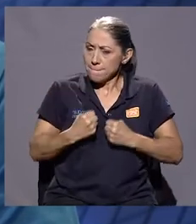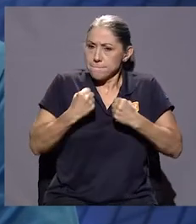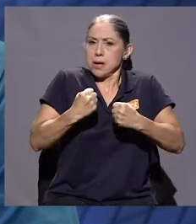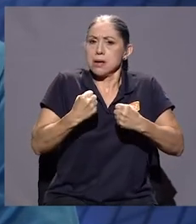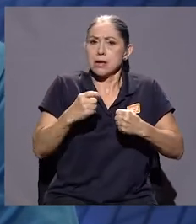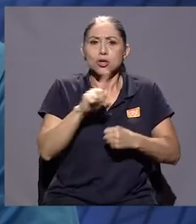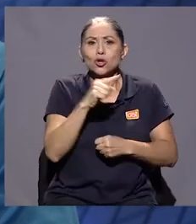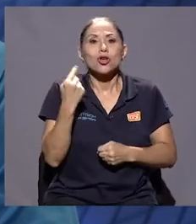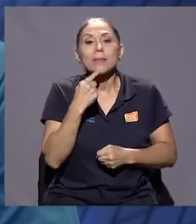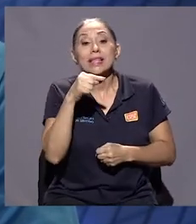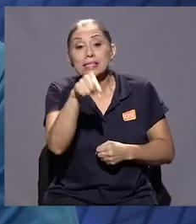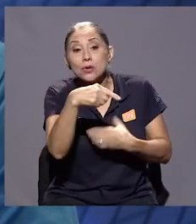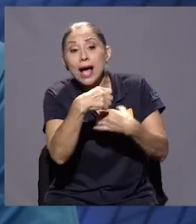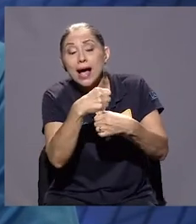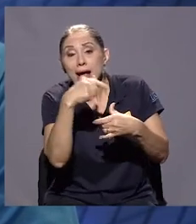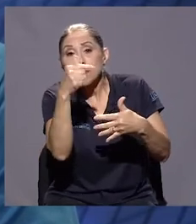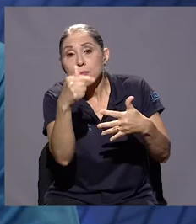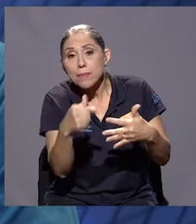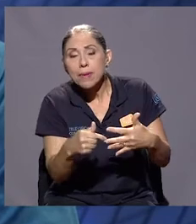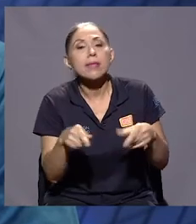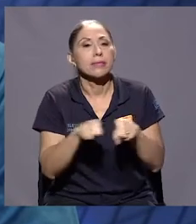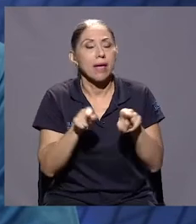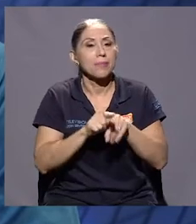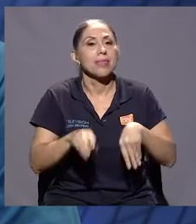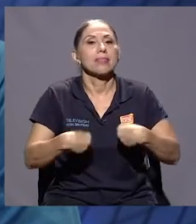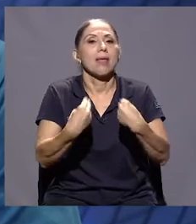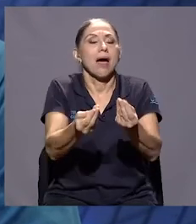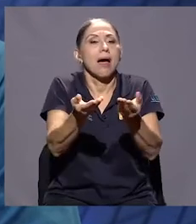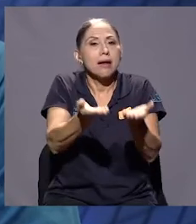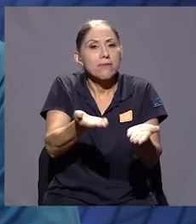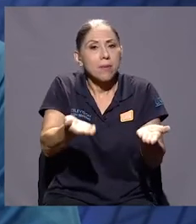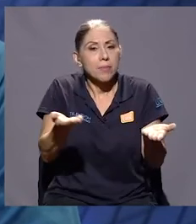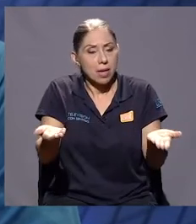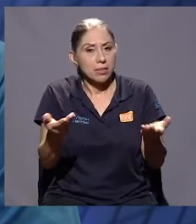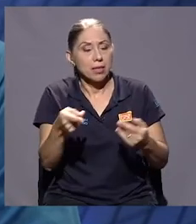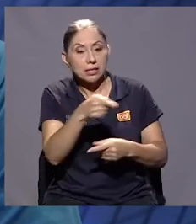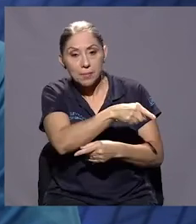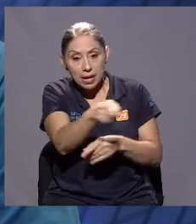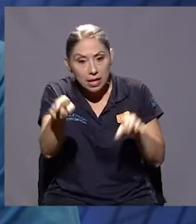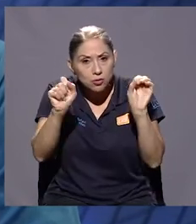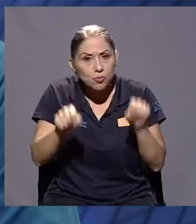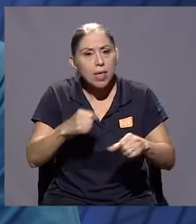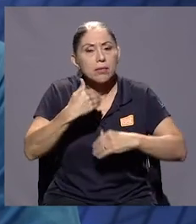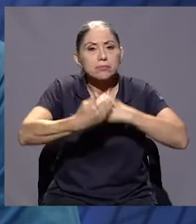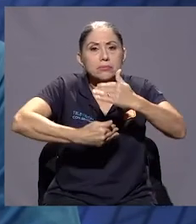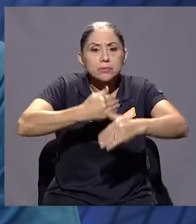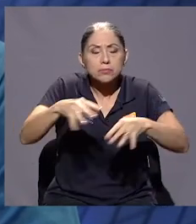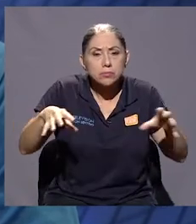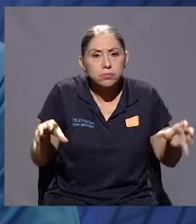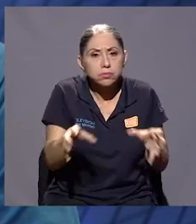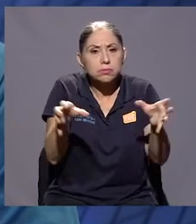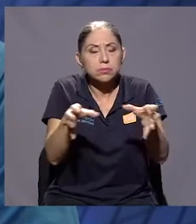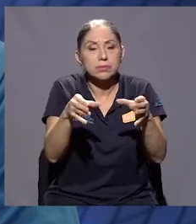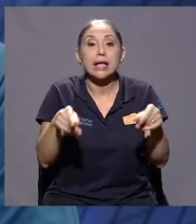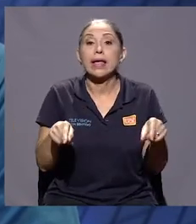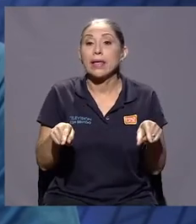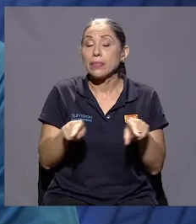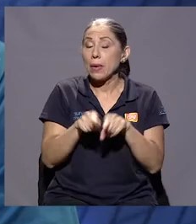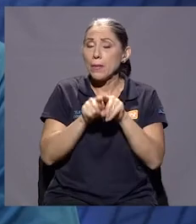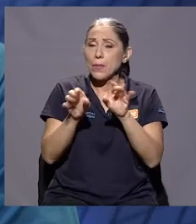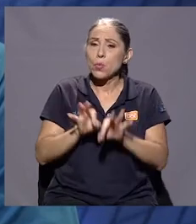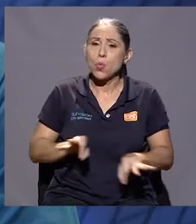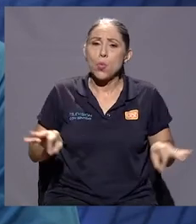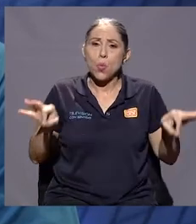decir la gente que haga también muchos casos es poder brindar herramientas desde esa parte un poco también el tema de educación